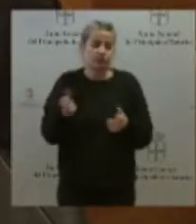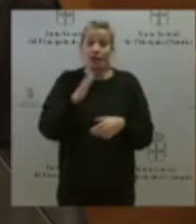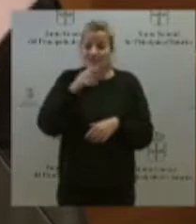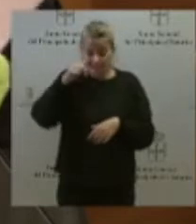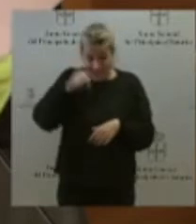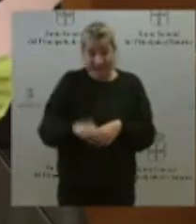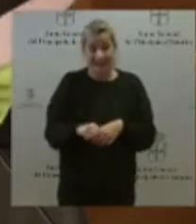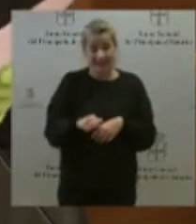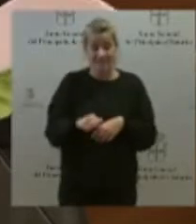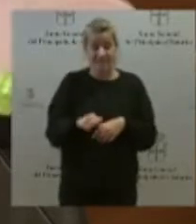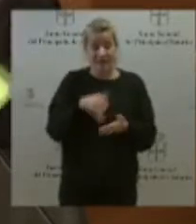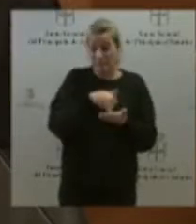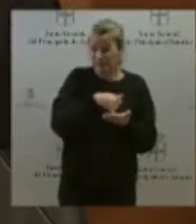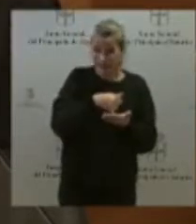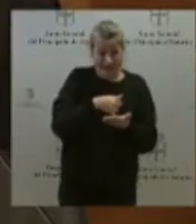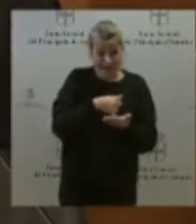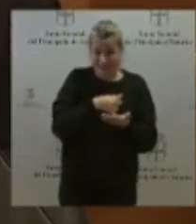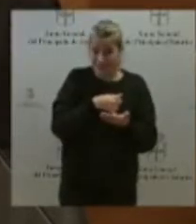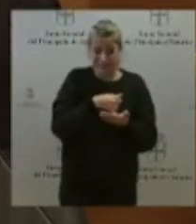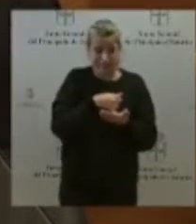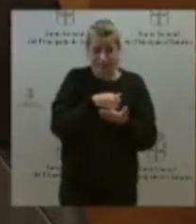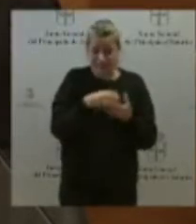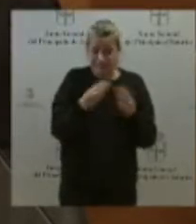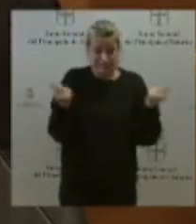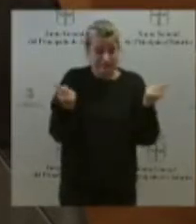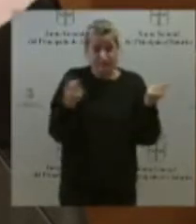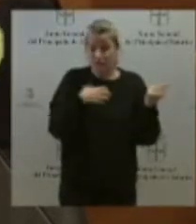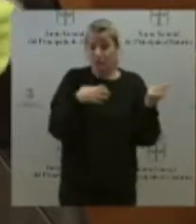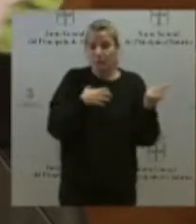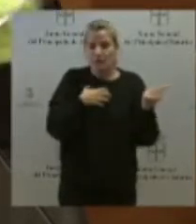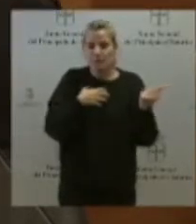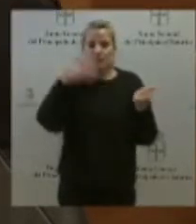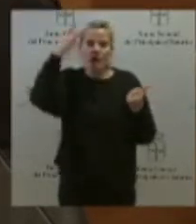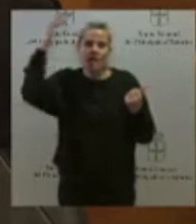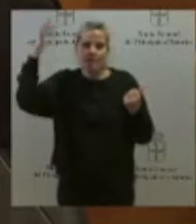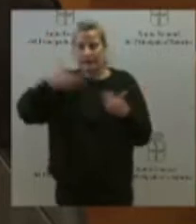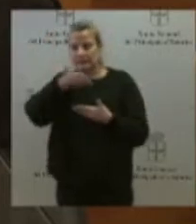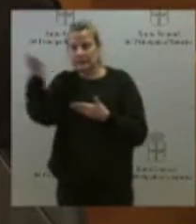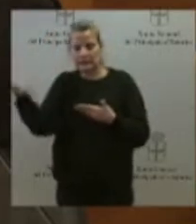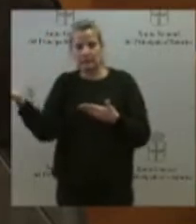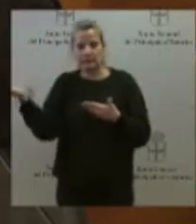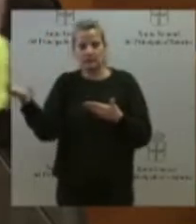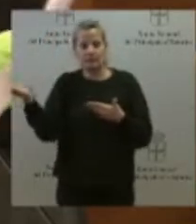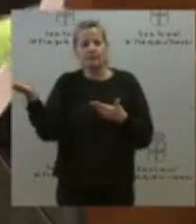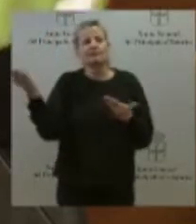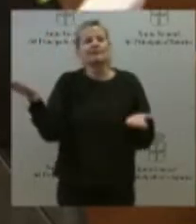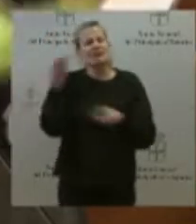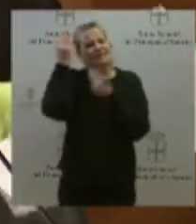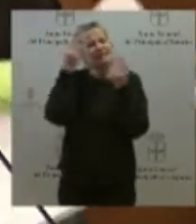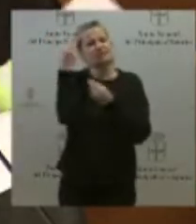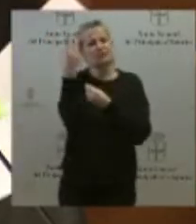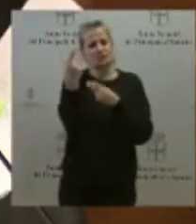sucede en el resto, no? Por lo tanto, yo creo que hay dos reflexiones. La primera es que estamos en una transformación, lo venimos hablando con el informe AROPE, una